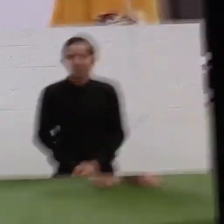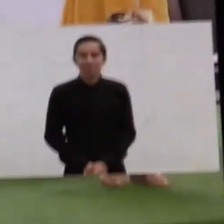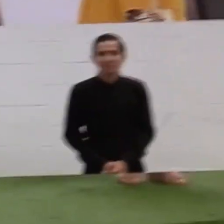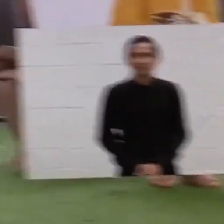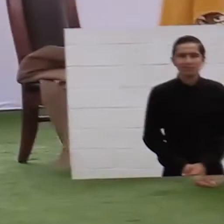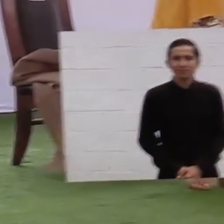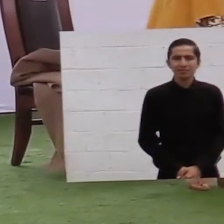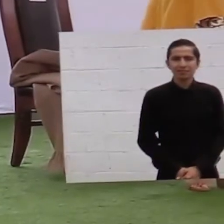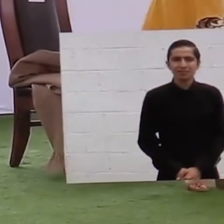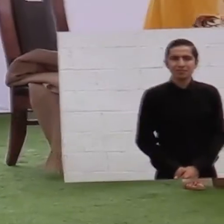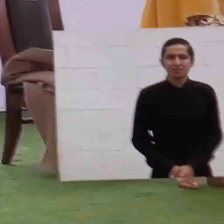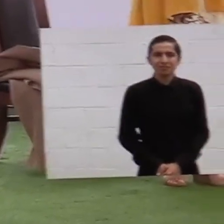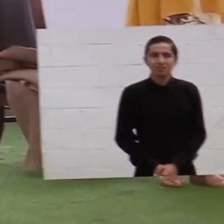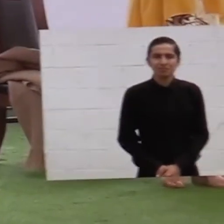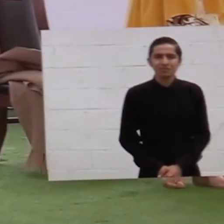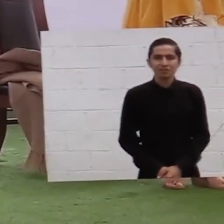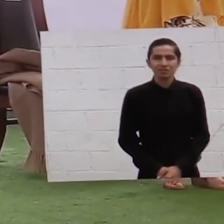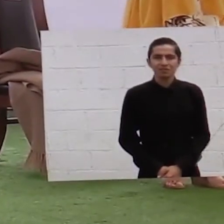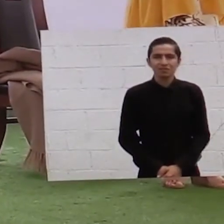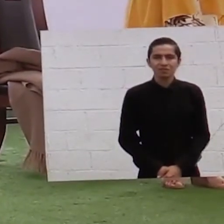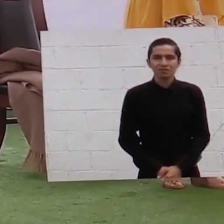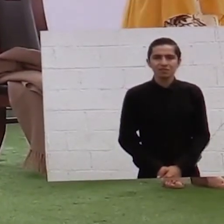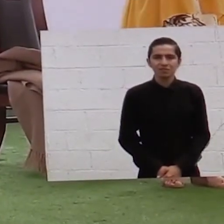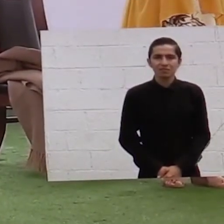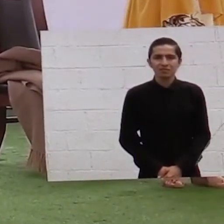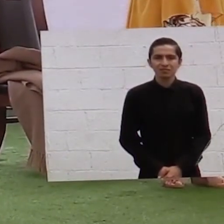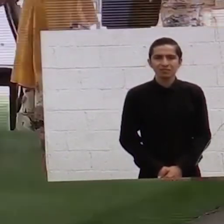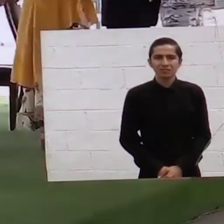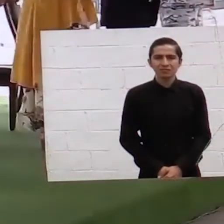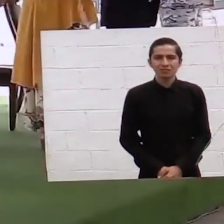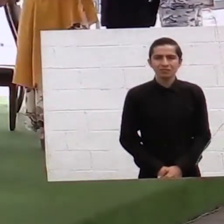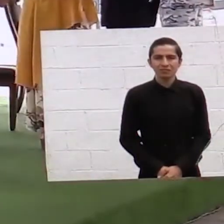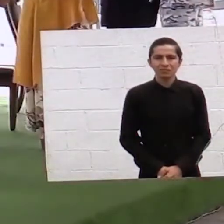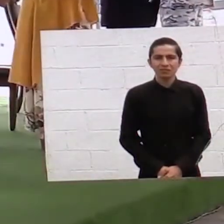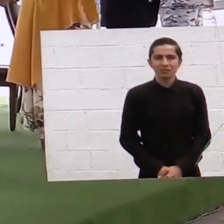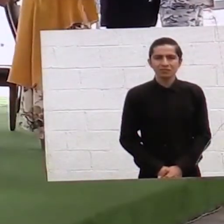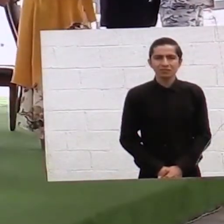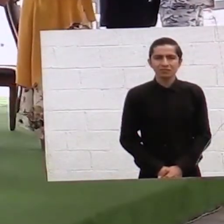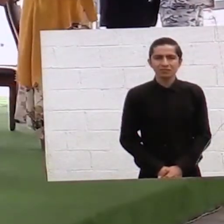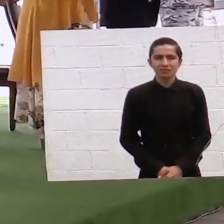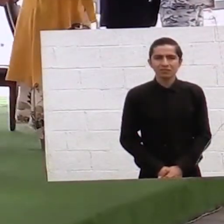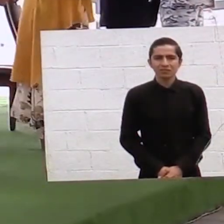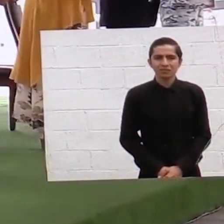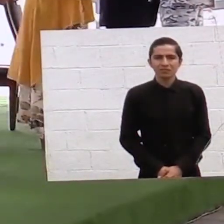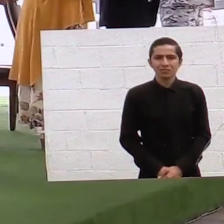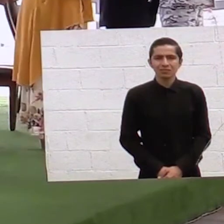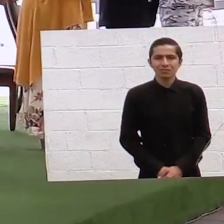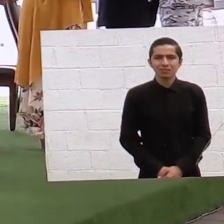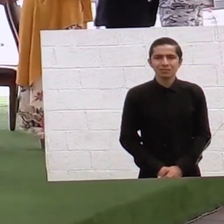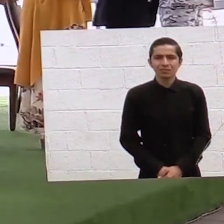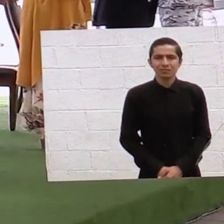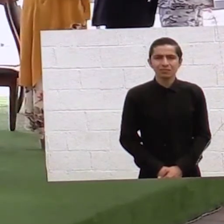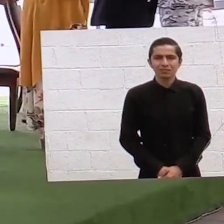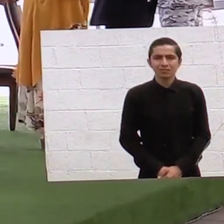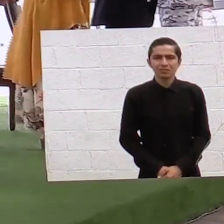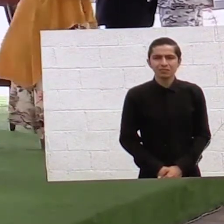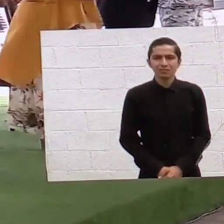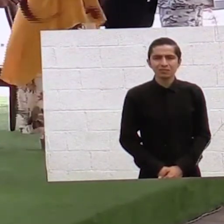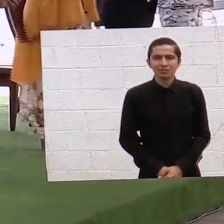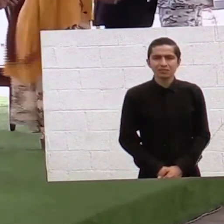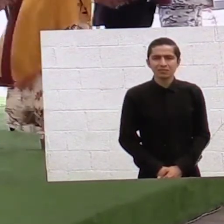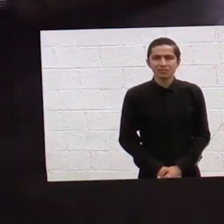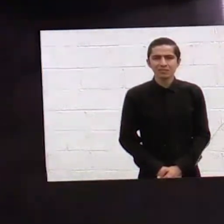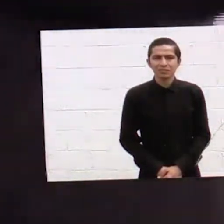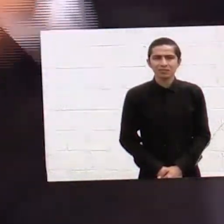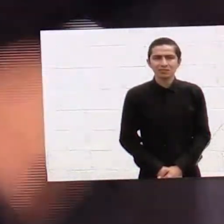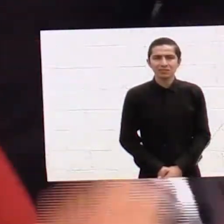300 elementos de este organismo. Este cuartel, ubicado a un costado de la colonia Villas del Pedregal, donde López Obrador, junto con el gobernador